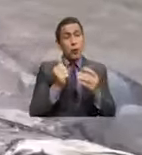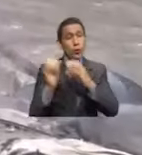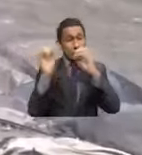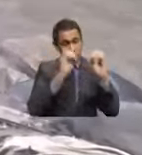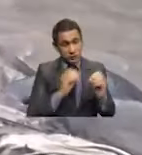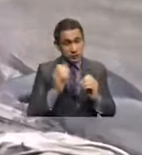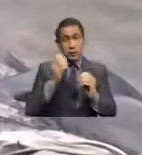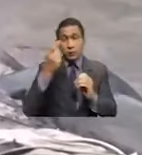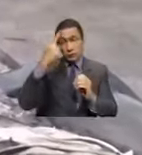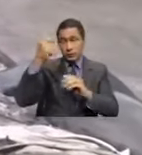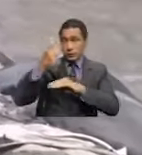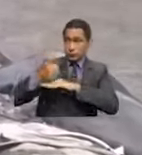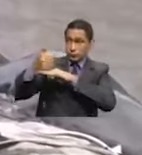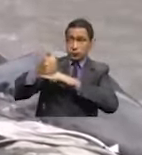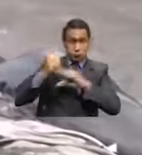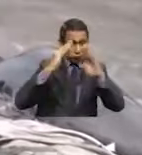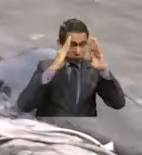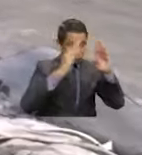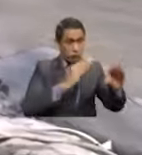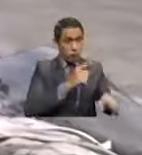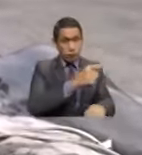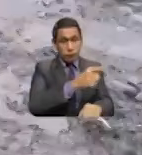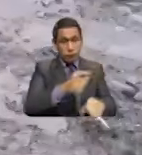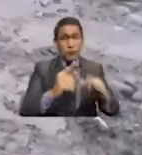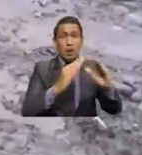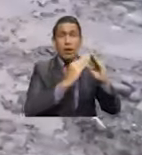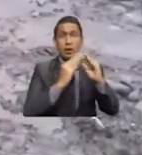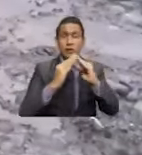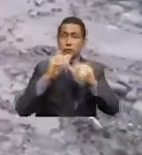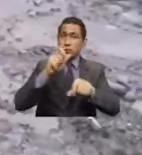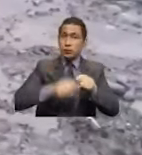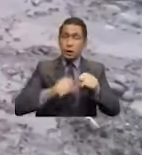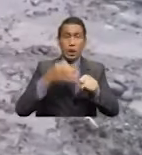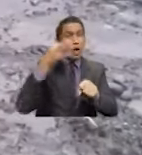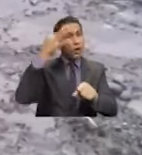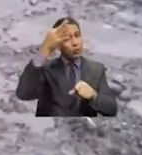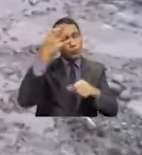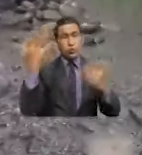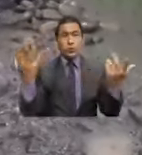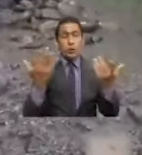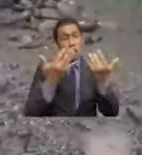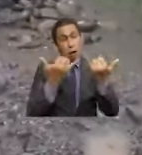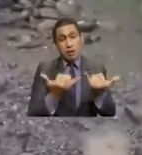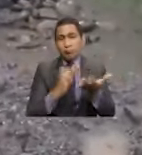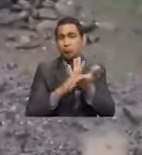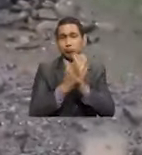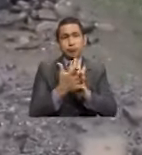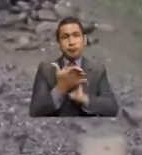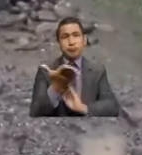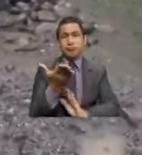asistencia urgente para aquellos que han visto sus hogares y pertenencias arrastradas por las aguas desbordadas.